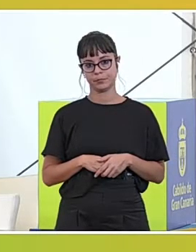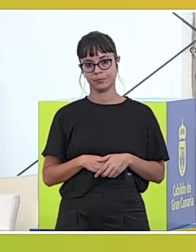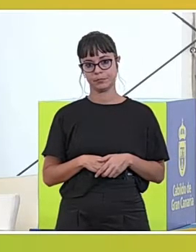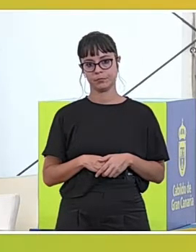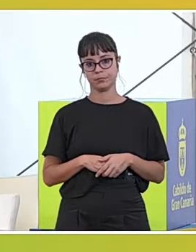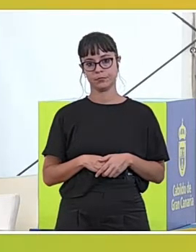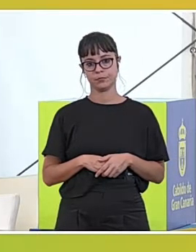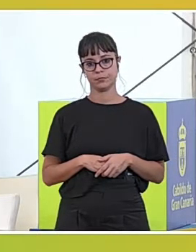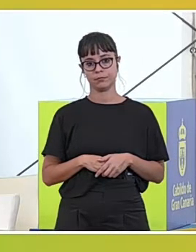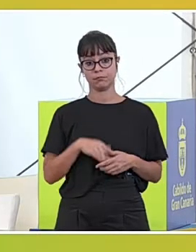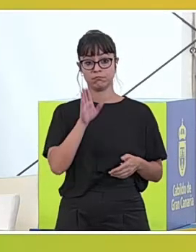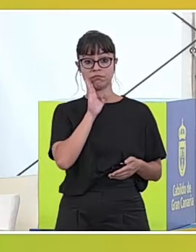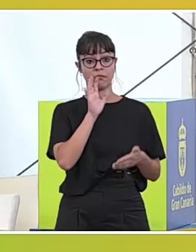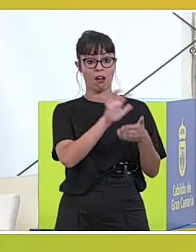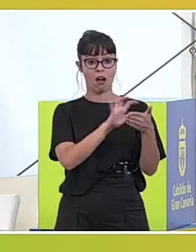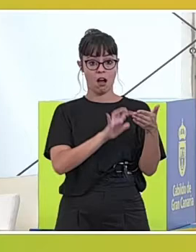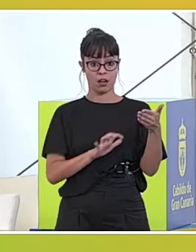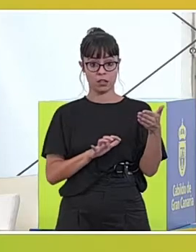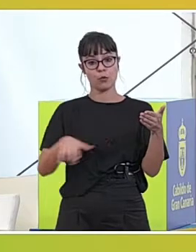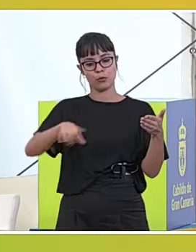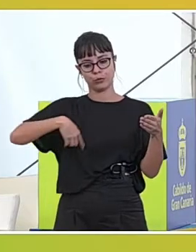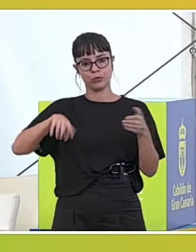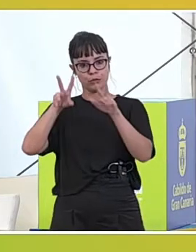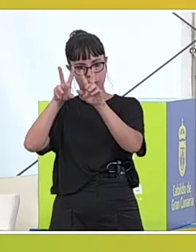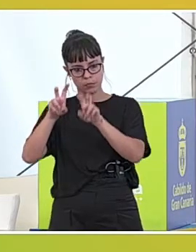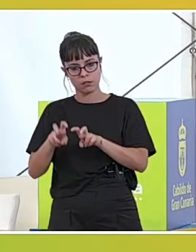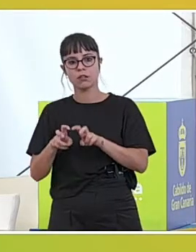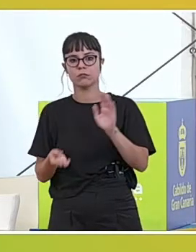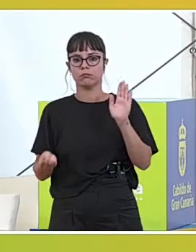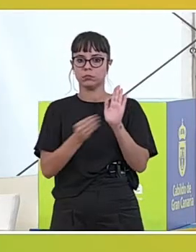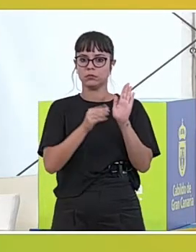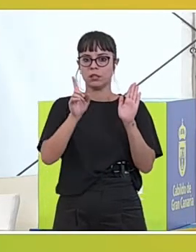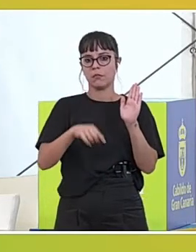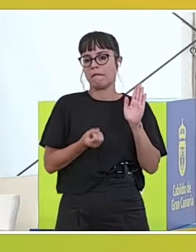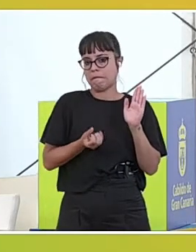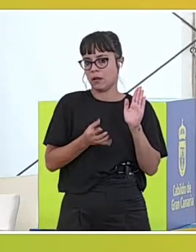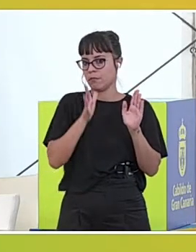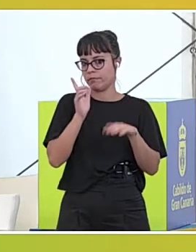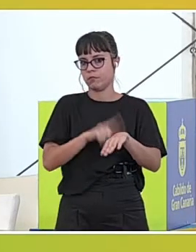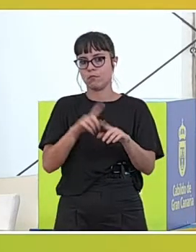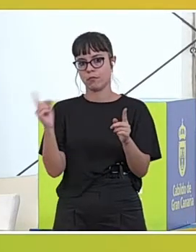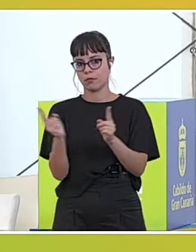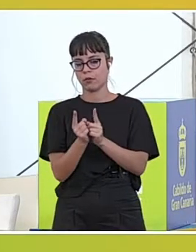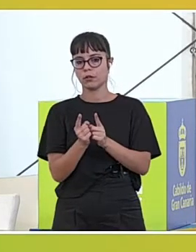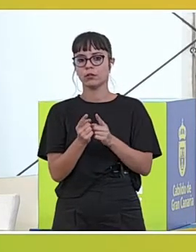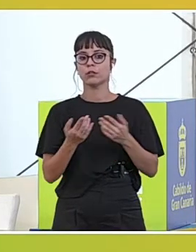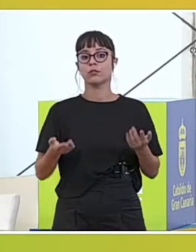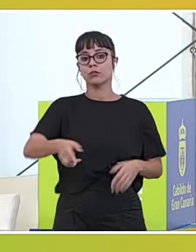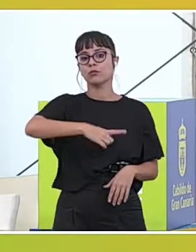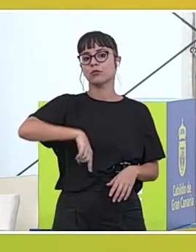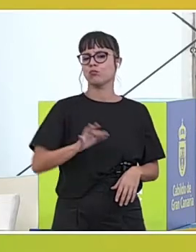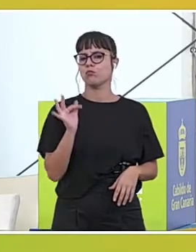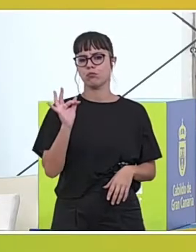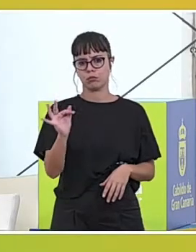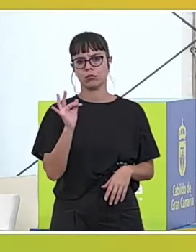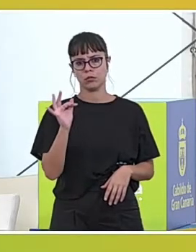también está en este artículo que les mencionaba. Aquí simplemente pues comentar, no hay mucho tiempo, entonces comentar como fortaleza obvias la